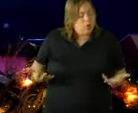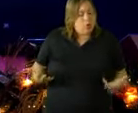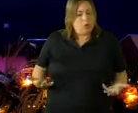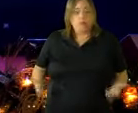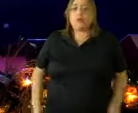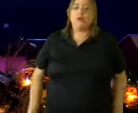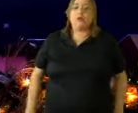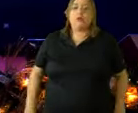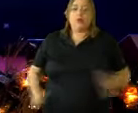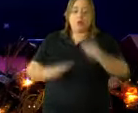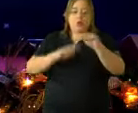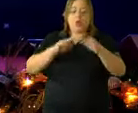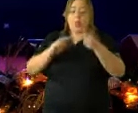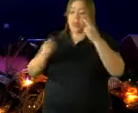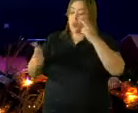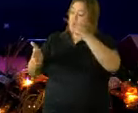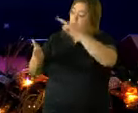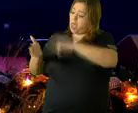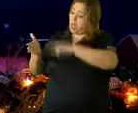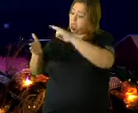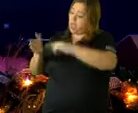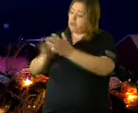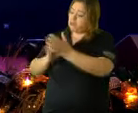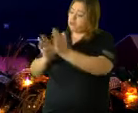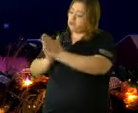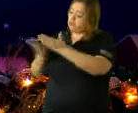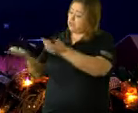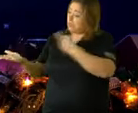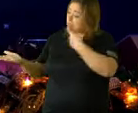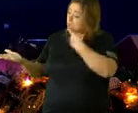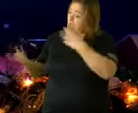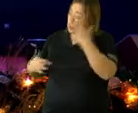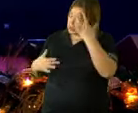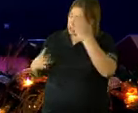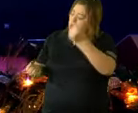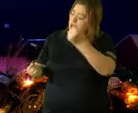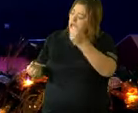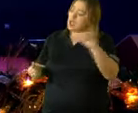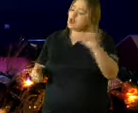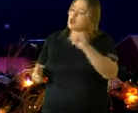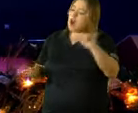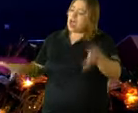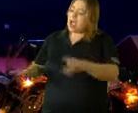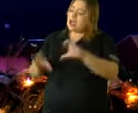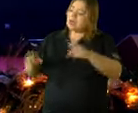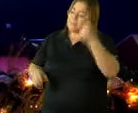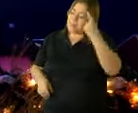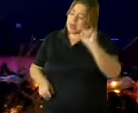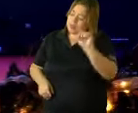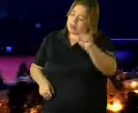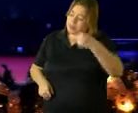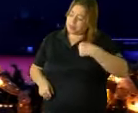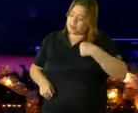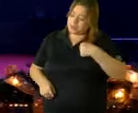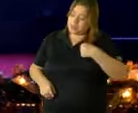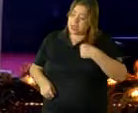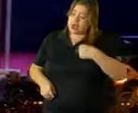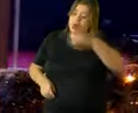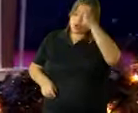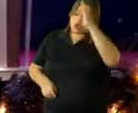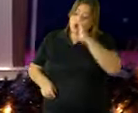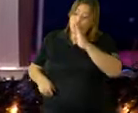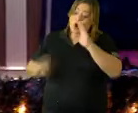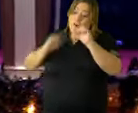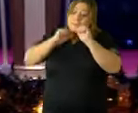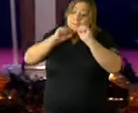Cuando leas la Biblia que Dios sana, cree que te sana a ti también. Cuando veas en la Biblia que Dios bendice